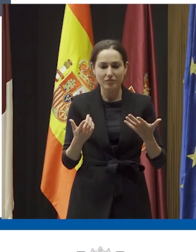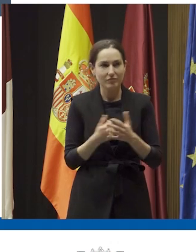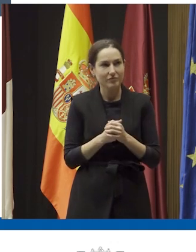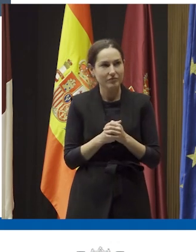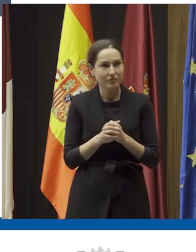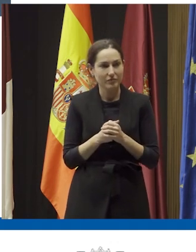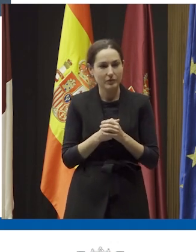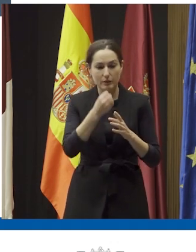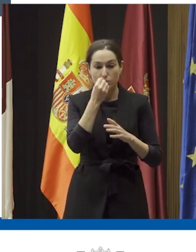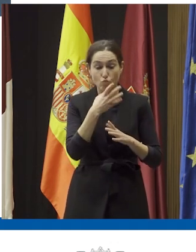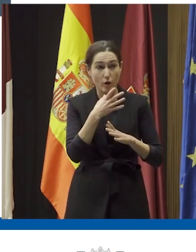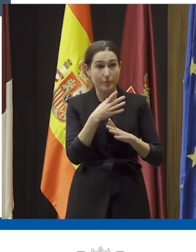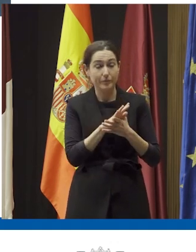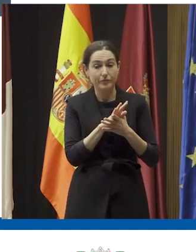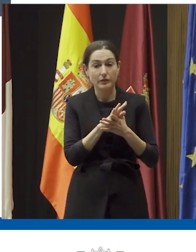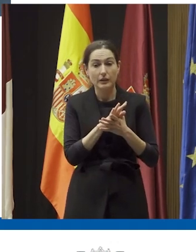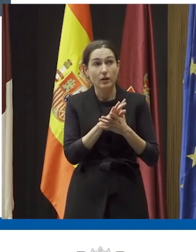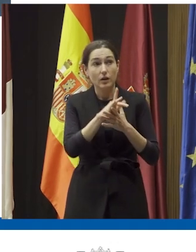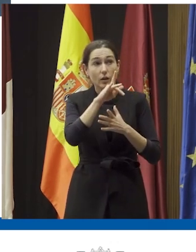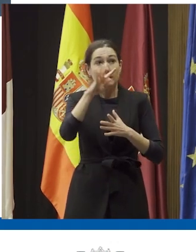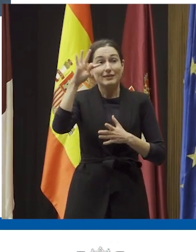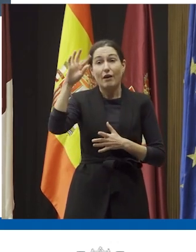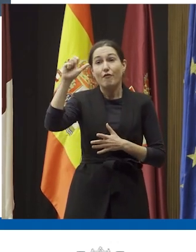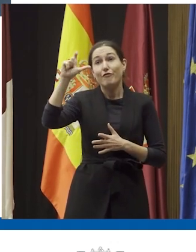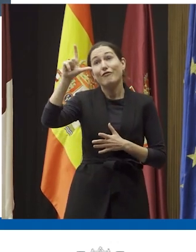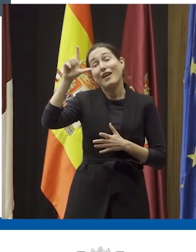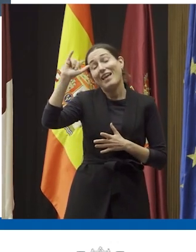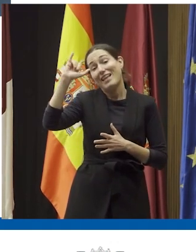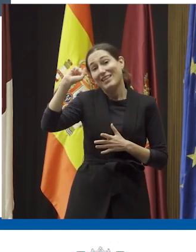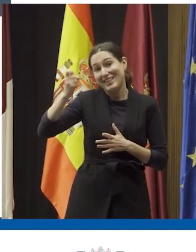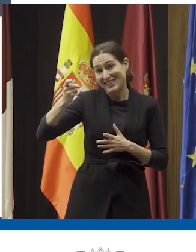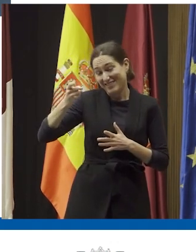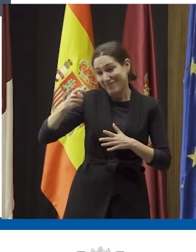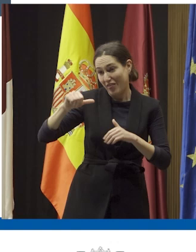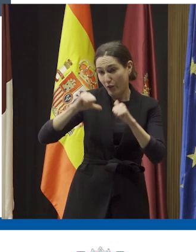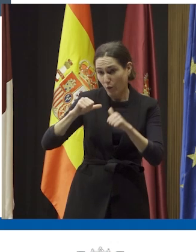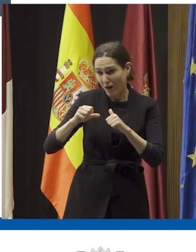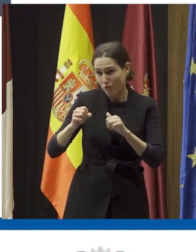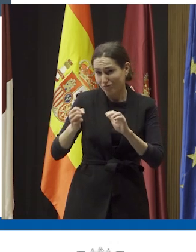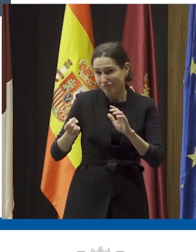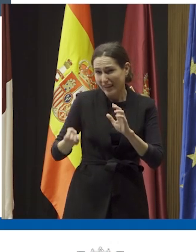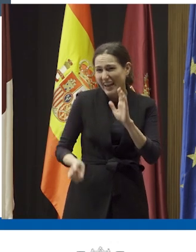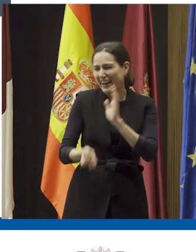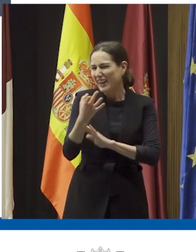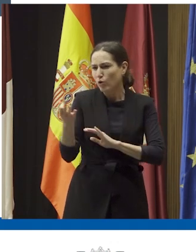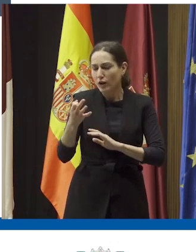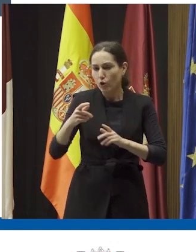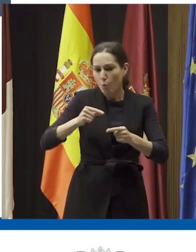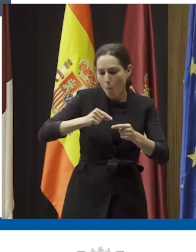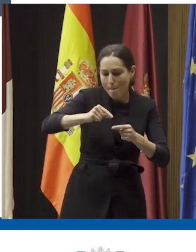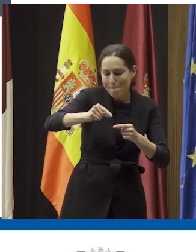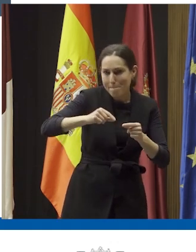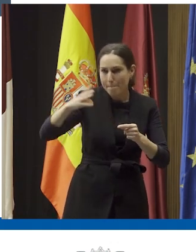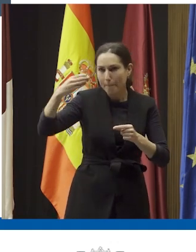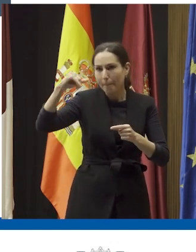personaje. Bueno, pues este fue el cirujano Félix, inventó una especie como de bisturí especial para tratar la fístula